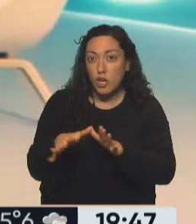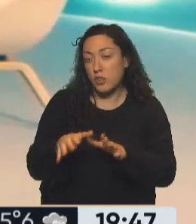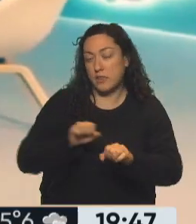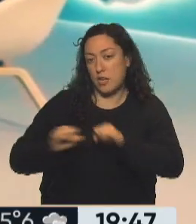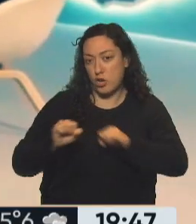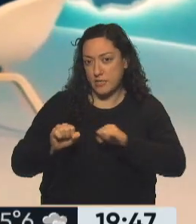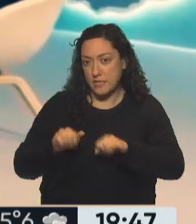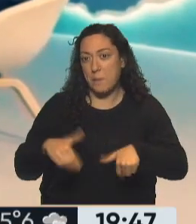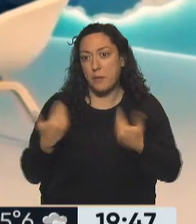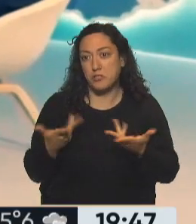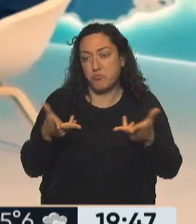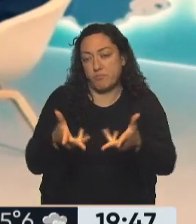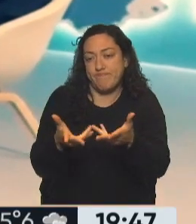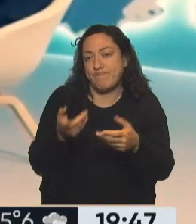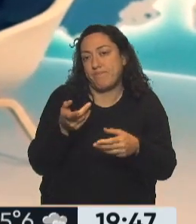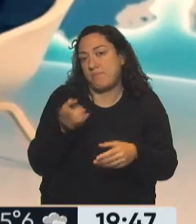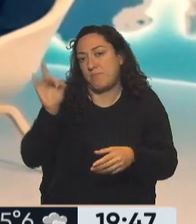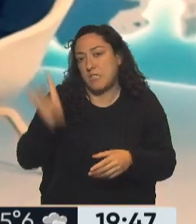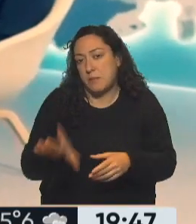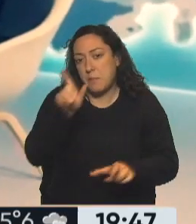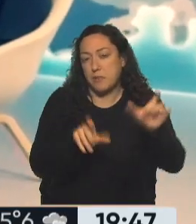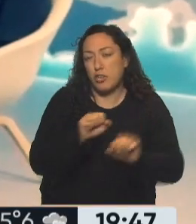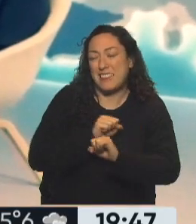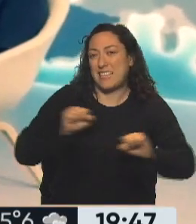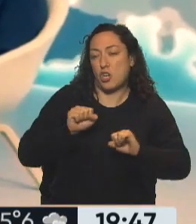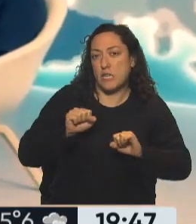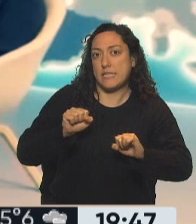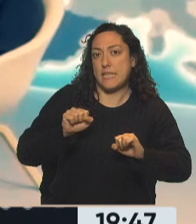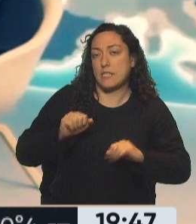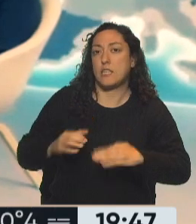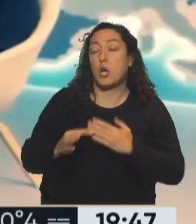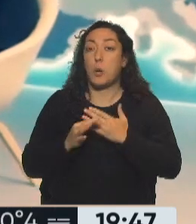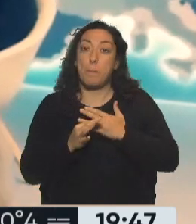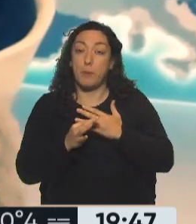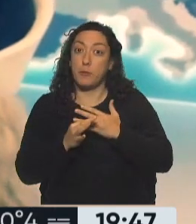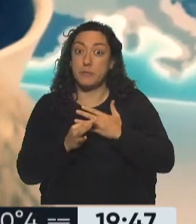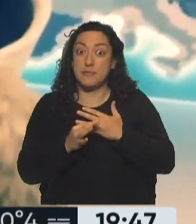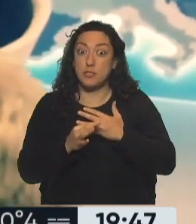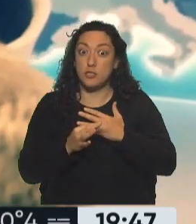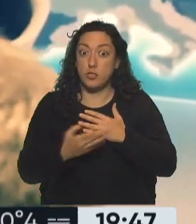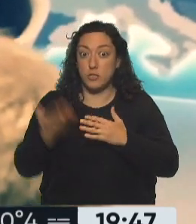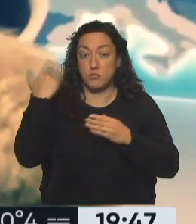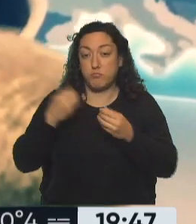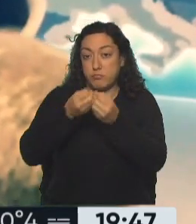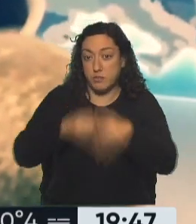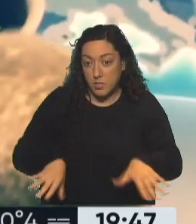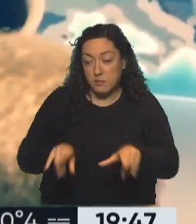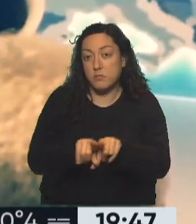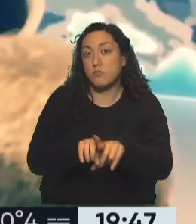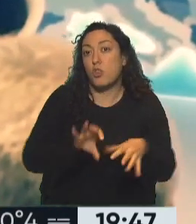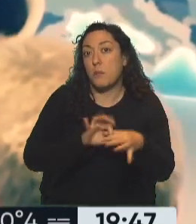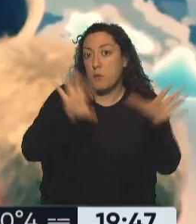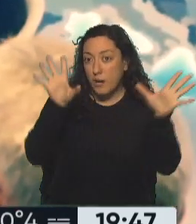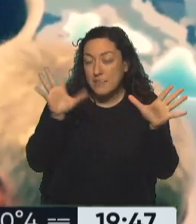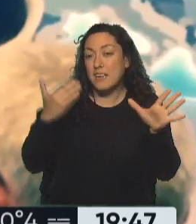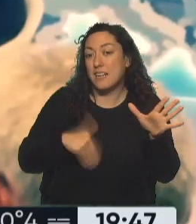Así que te diría simplemente que los terroristas se comprometieron desde el minuto 1 del advenimiento de la democracia